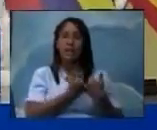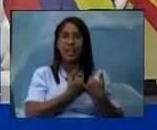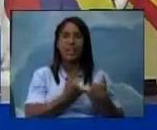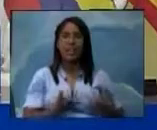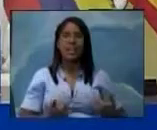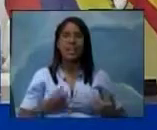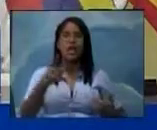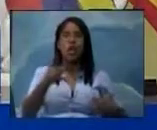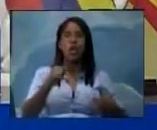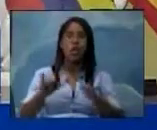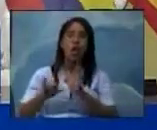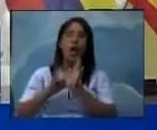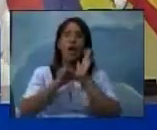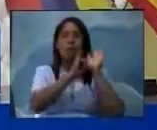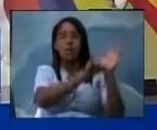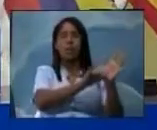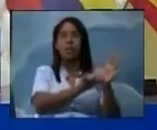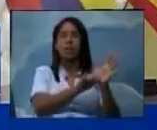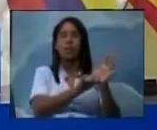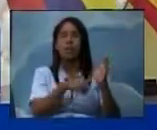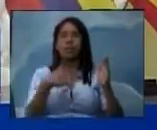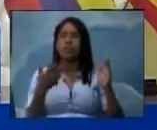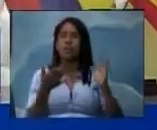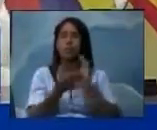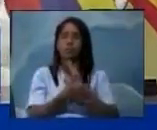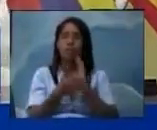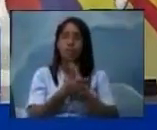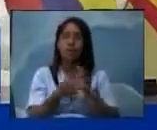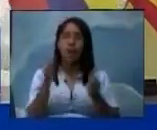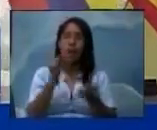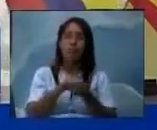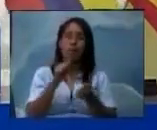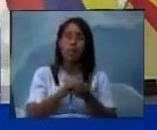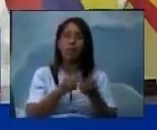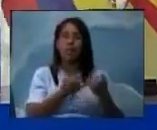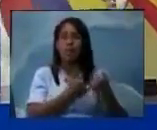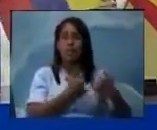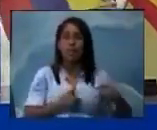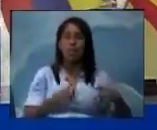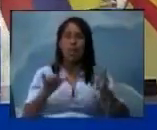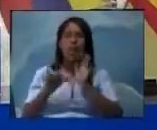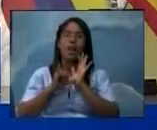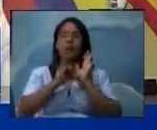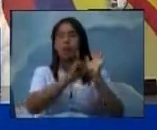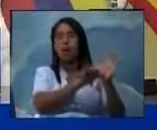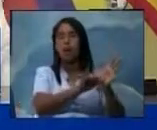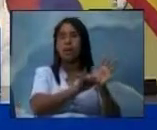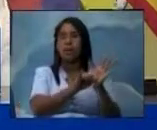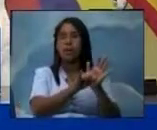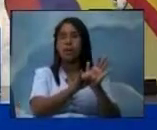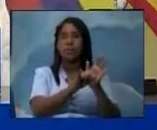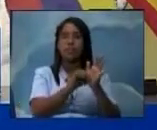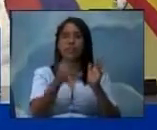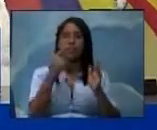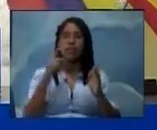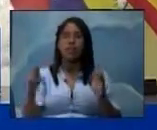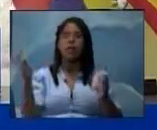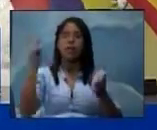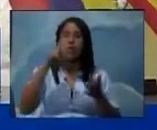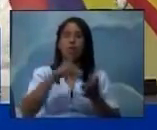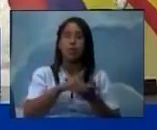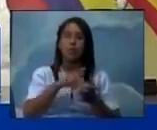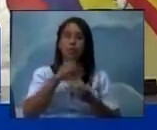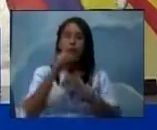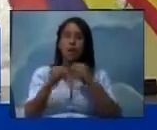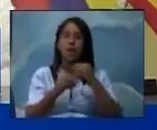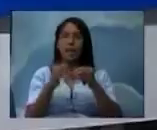a la imagen, ¿qué pasó, mi Henry, con la piedra que hirió a la imagen? Fue